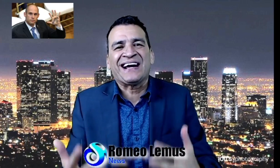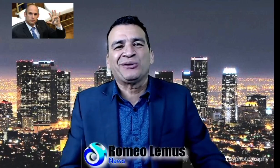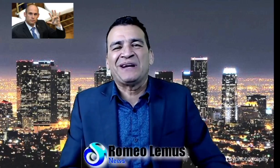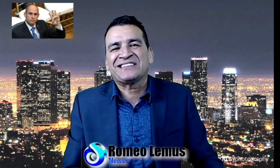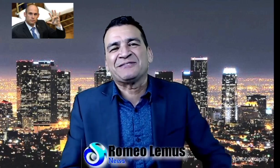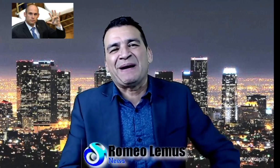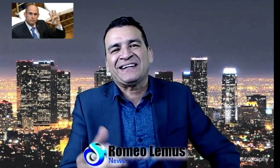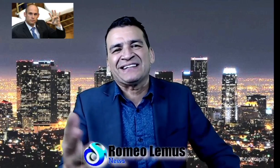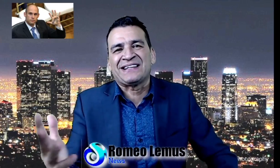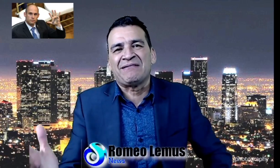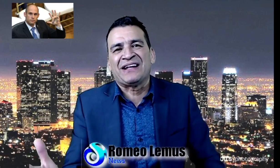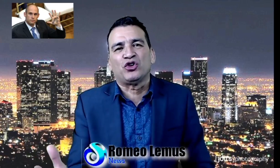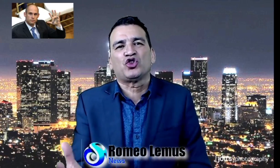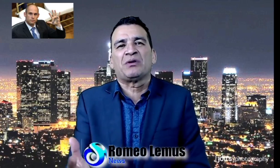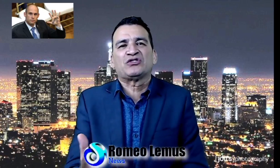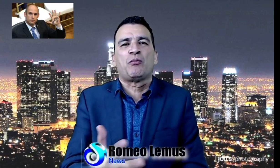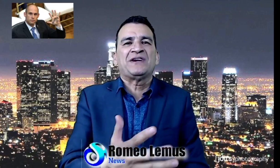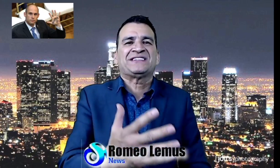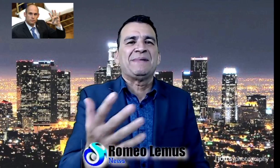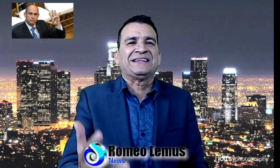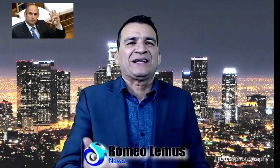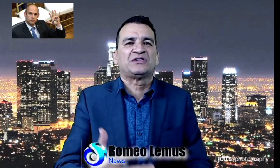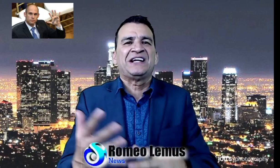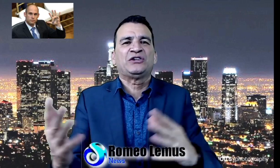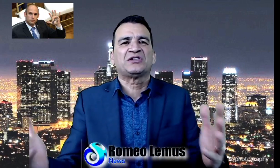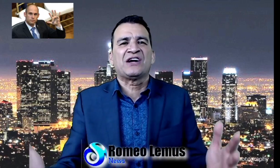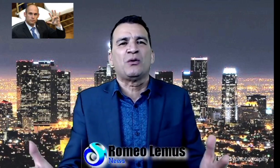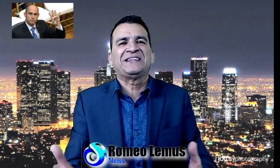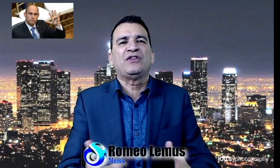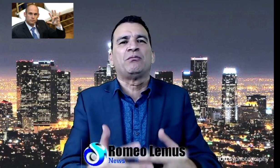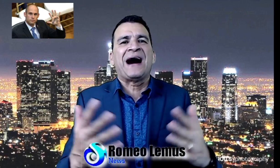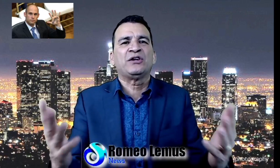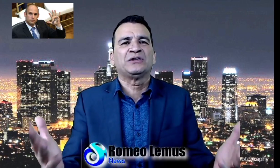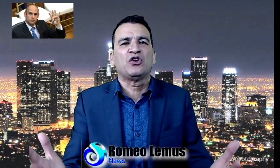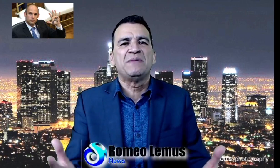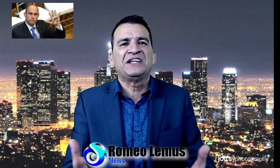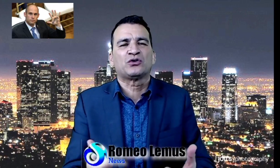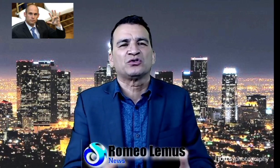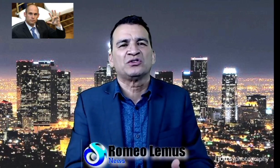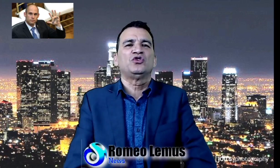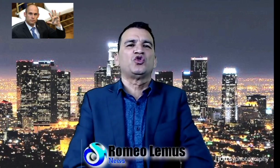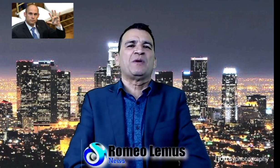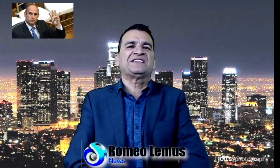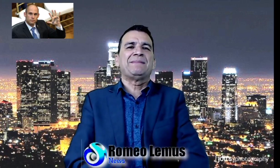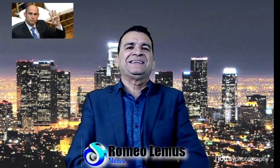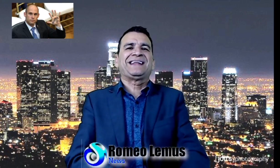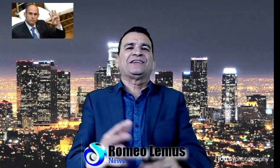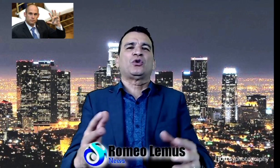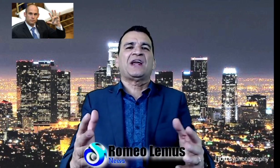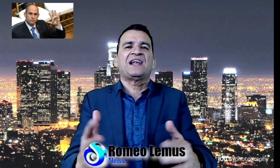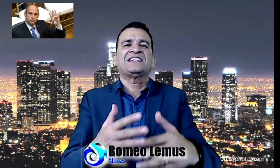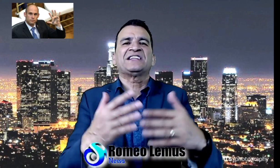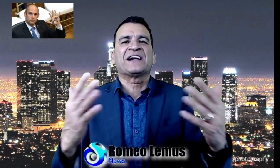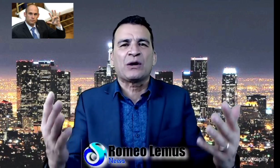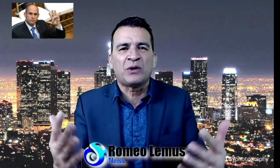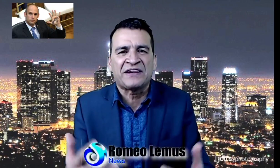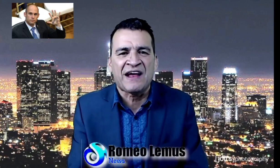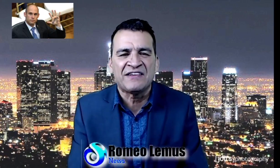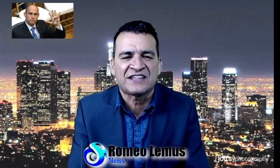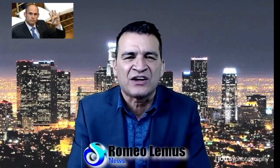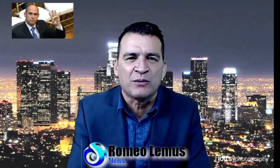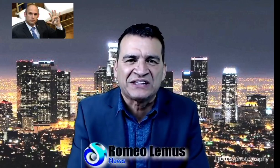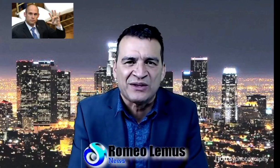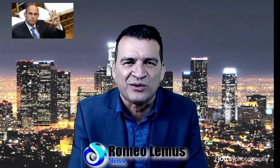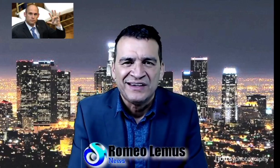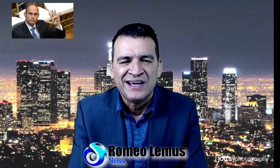que Ricardo Velázquez Parker estaba hablando sobre supuestamente los delitos que han cometido varios de los ministros. Supuestamente de todas las